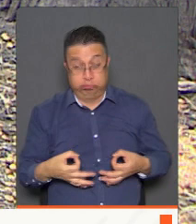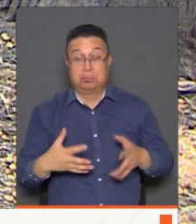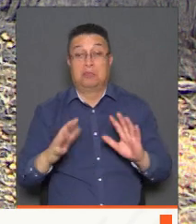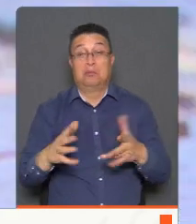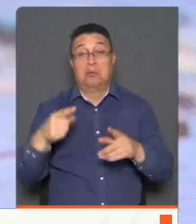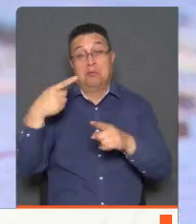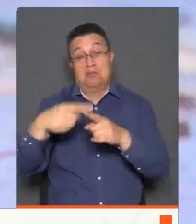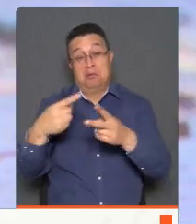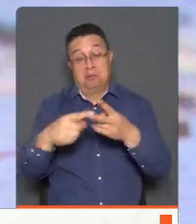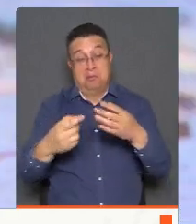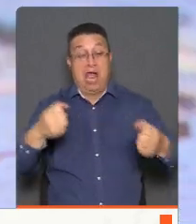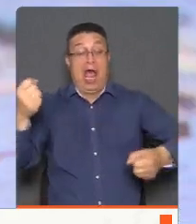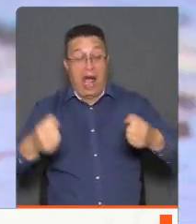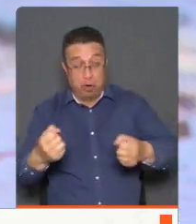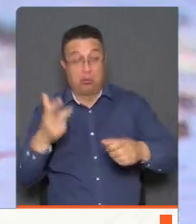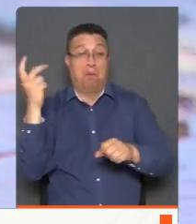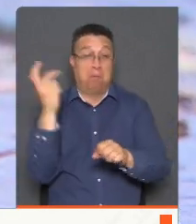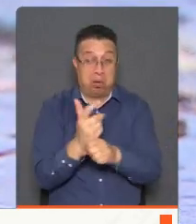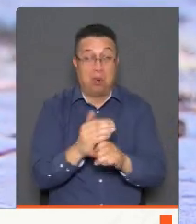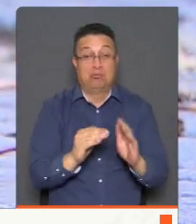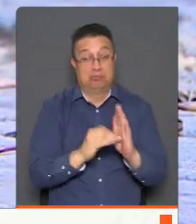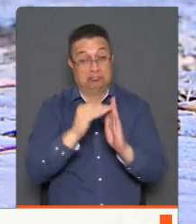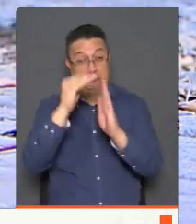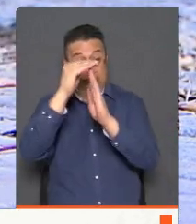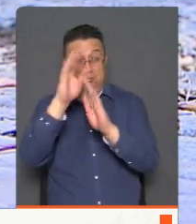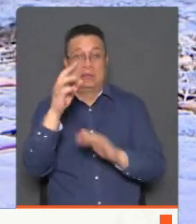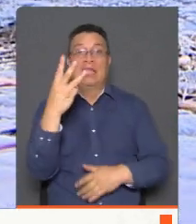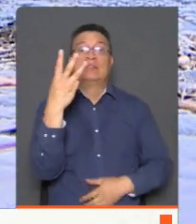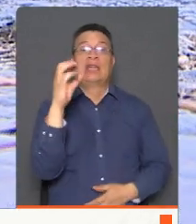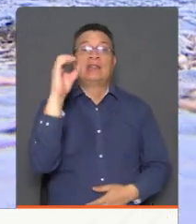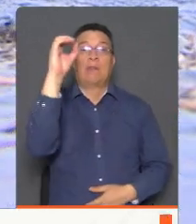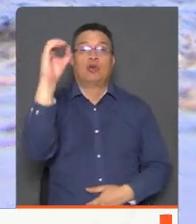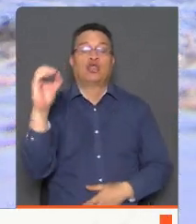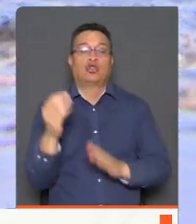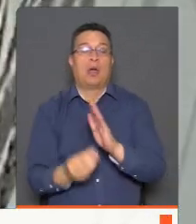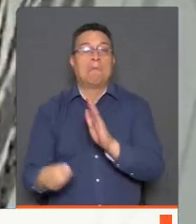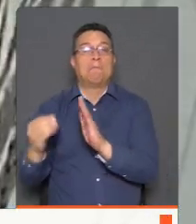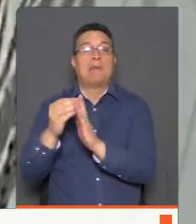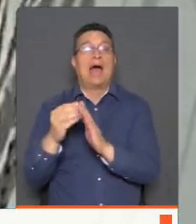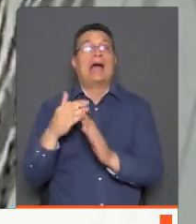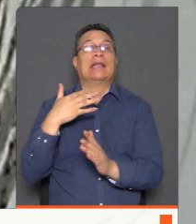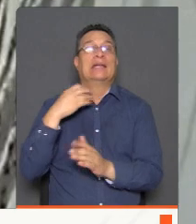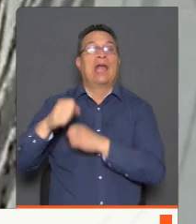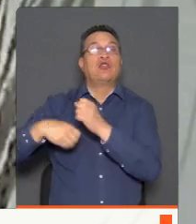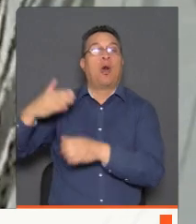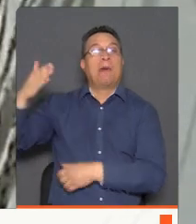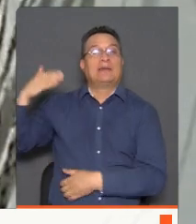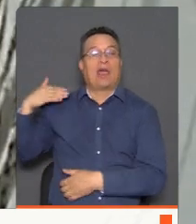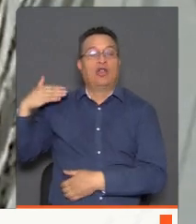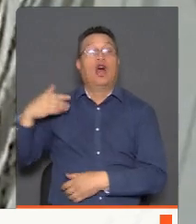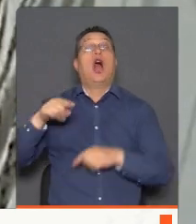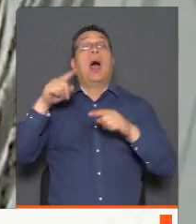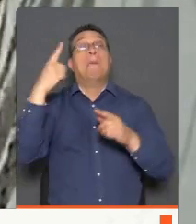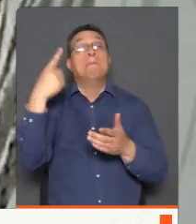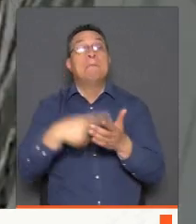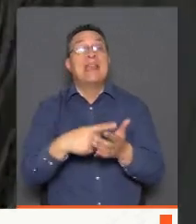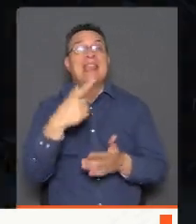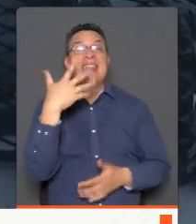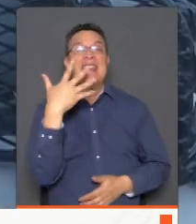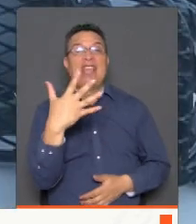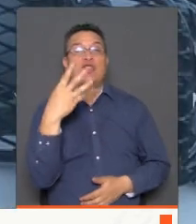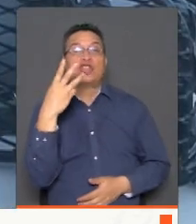artículos desde un vehículo aumentaron un 30% con respecto al año pasado, con 1.535